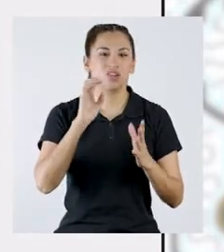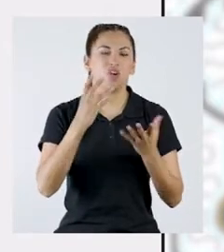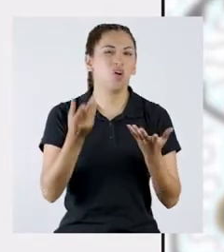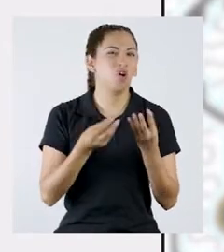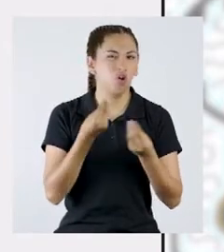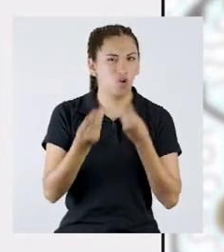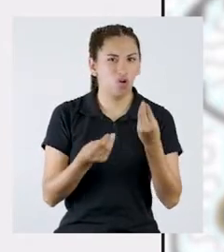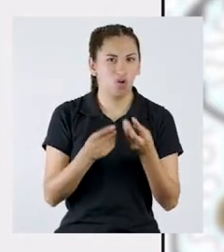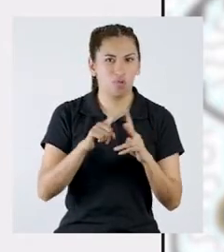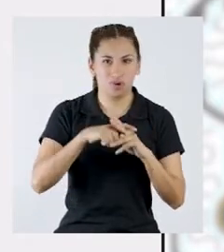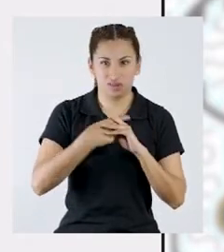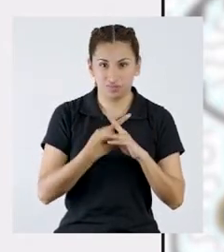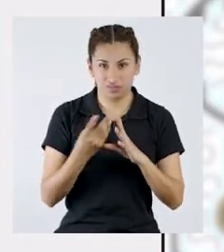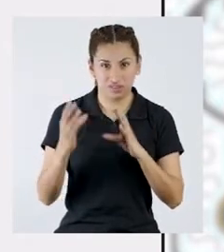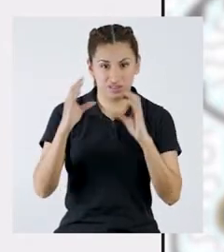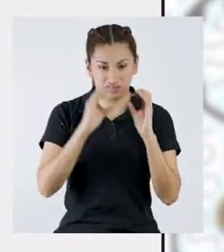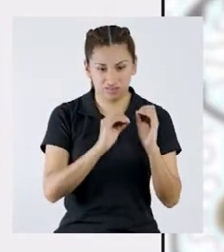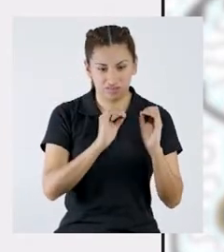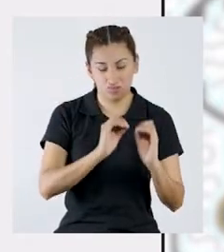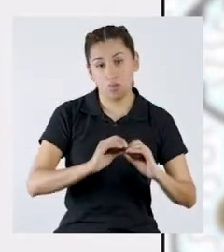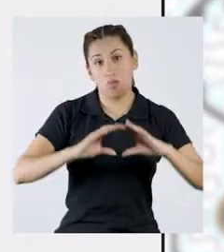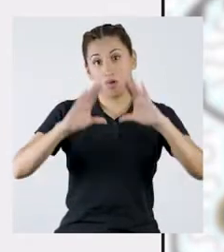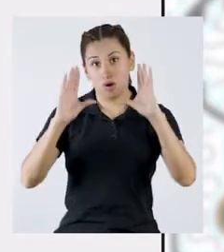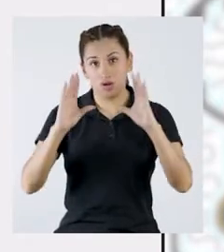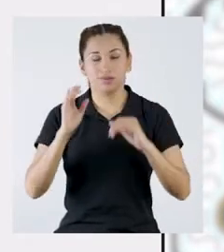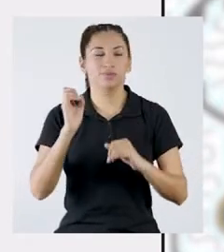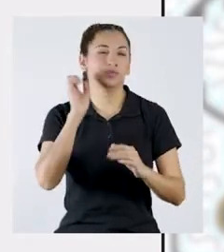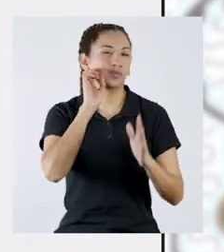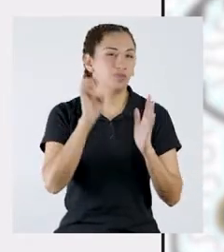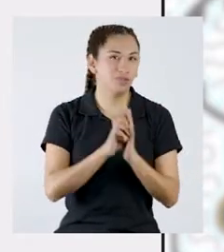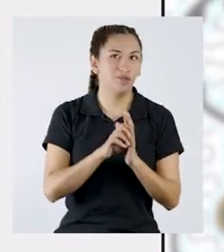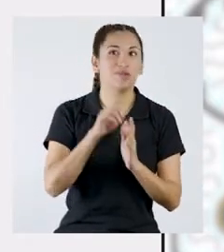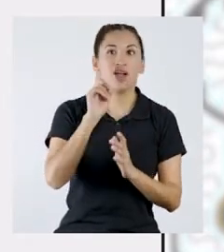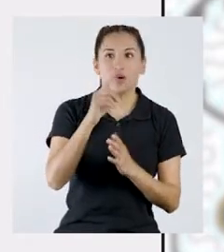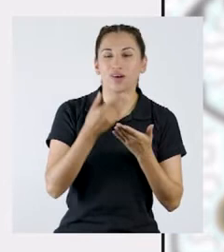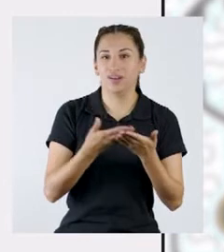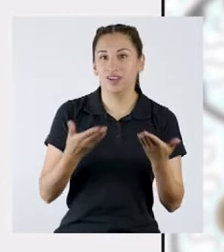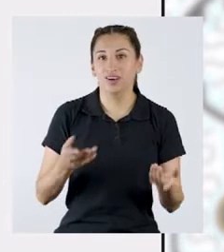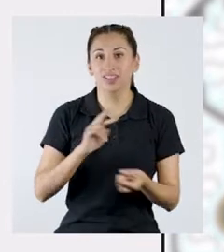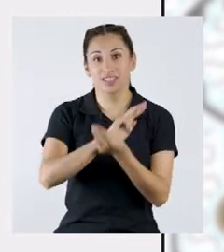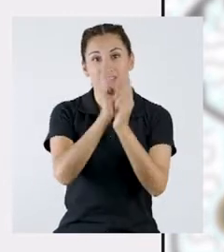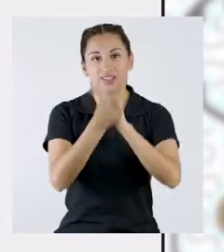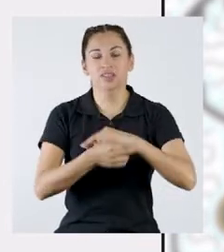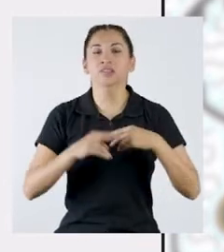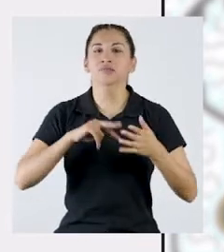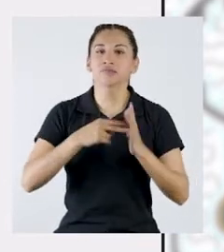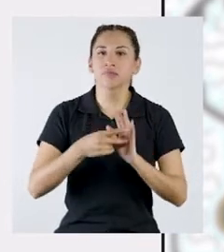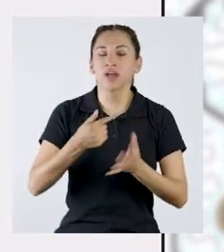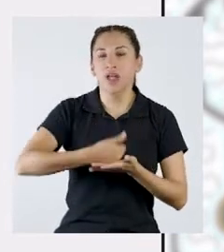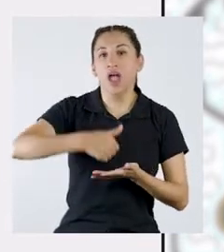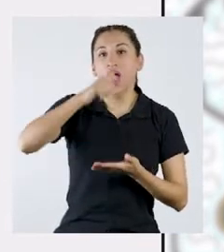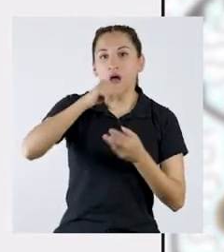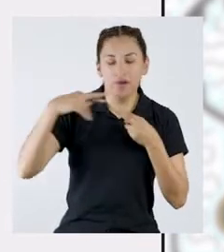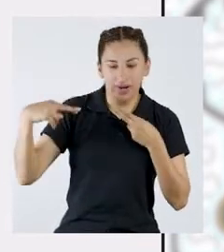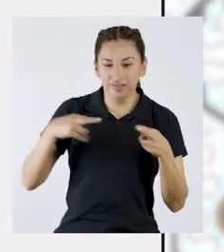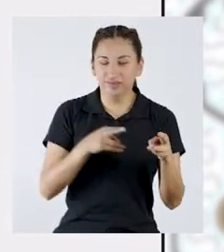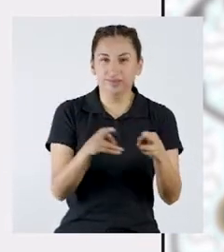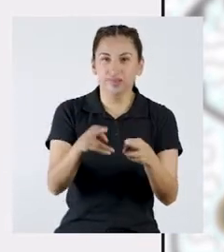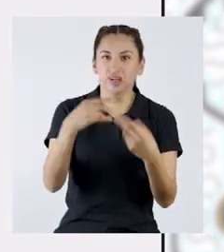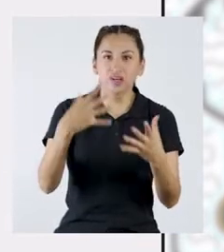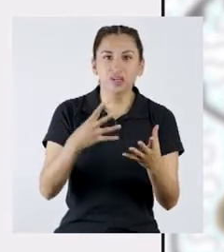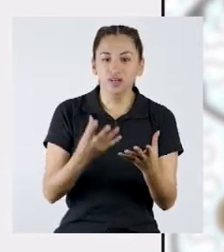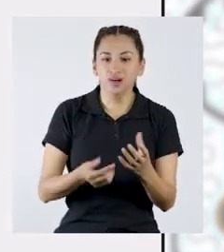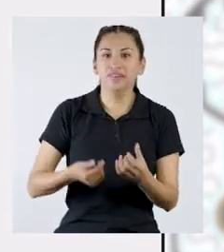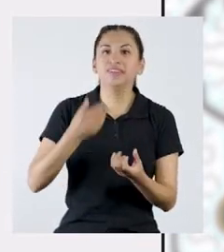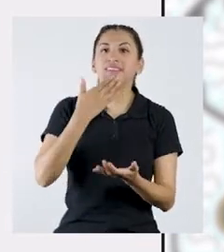¿Recursos que vuelven a su estado original? Claro, un recurso renovable sería el agua de los ríos,